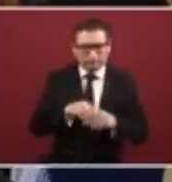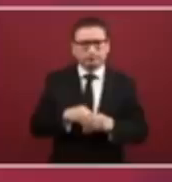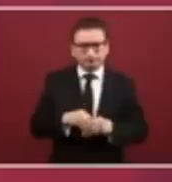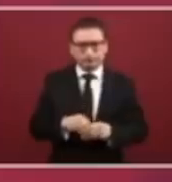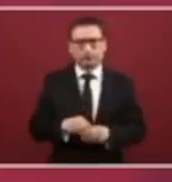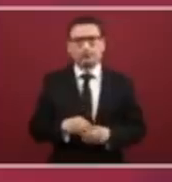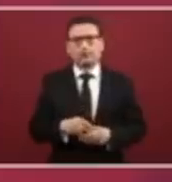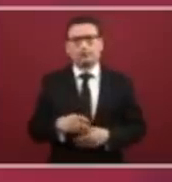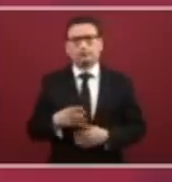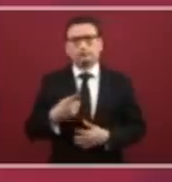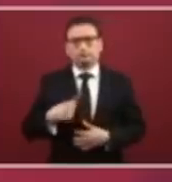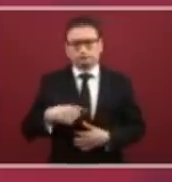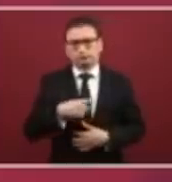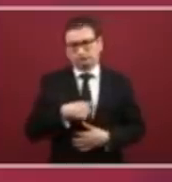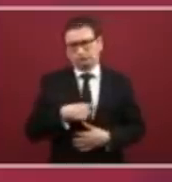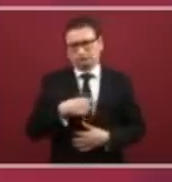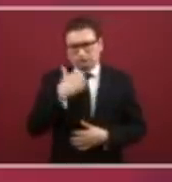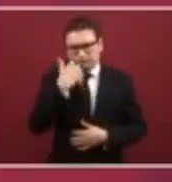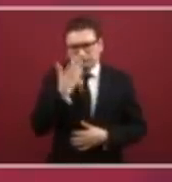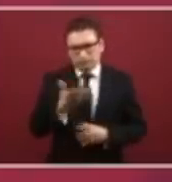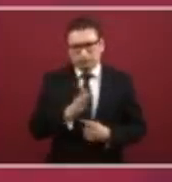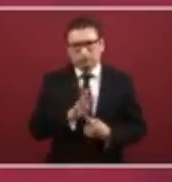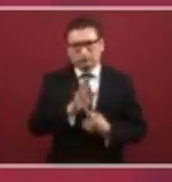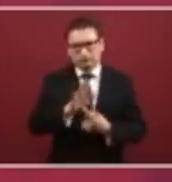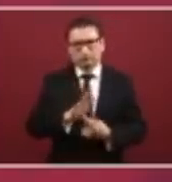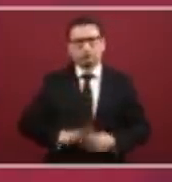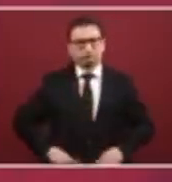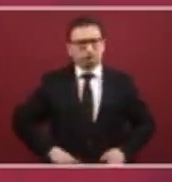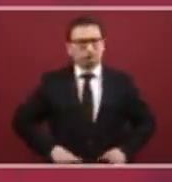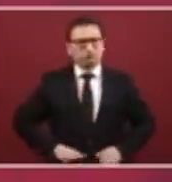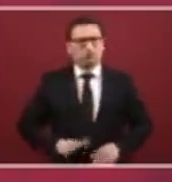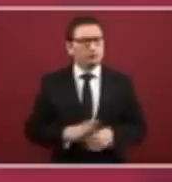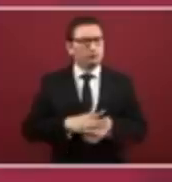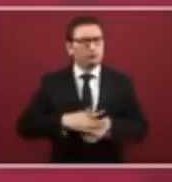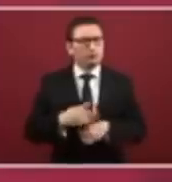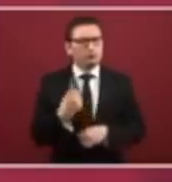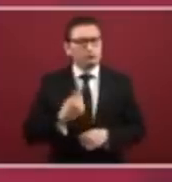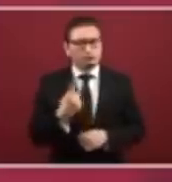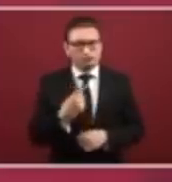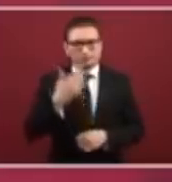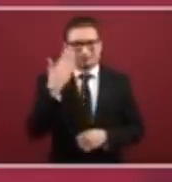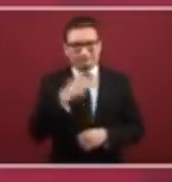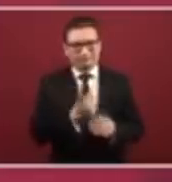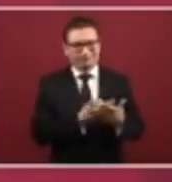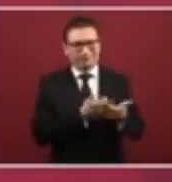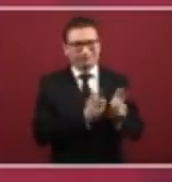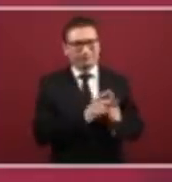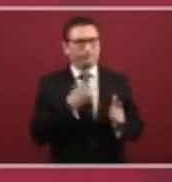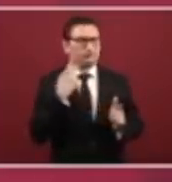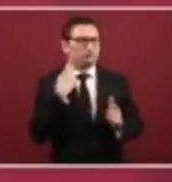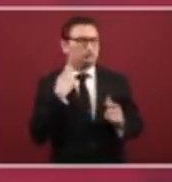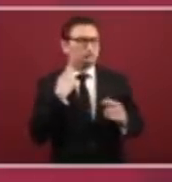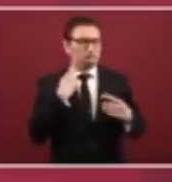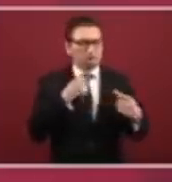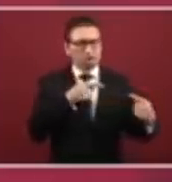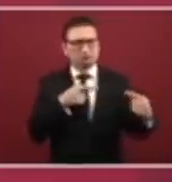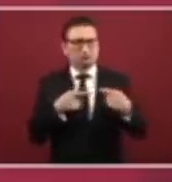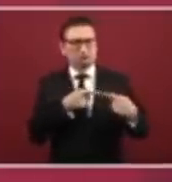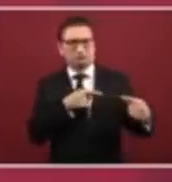nosotros nos conviene, porque nuestros adversarios, los